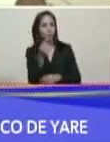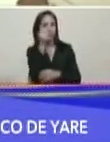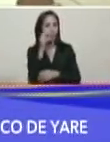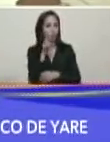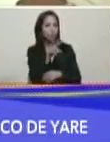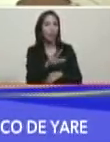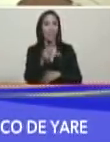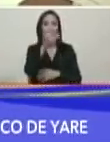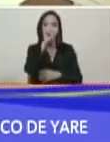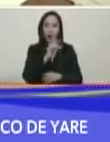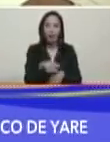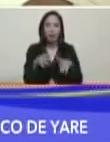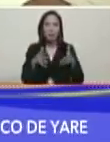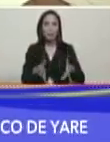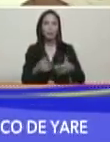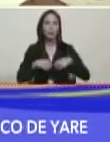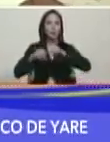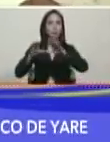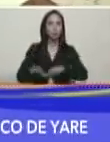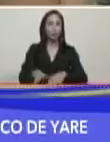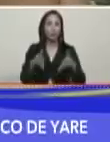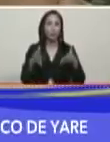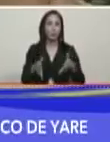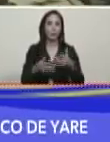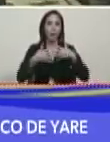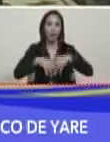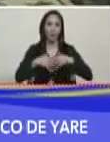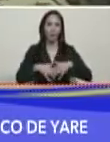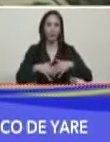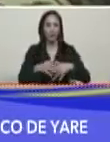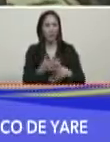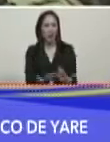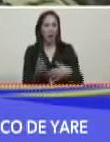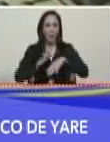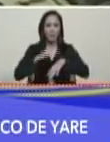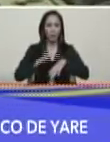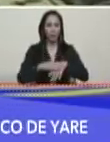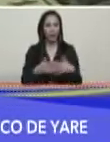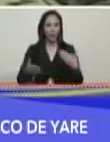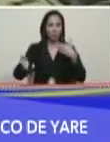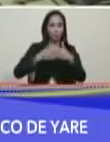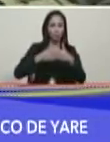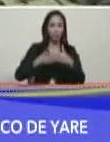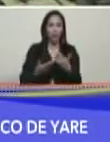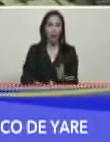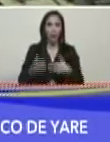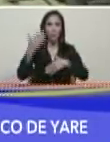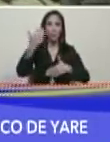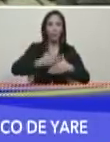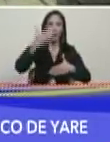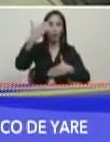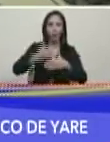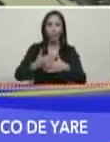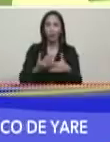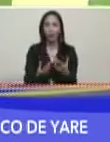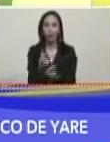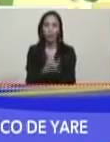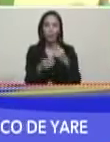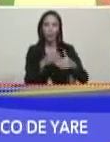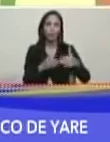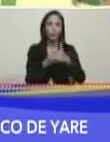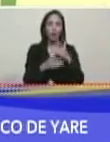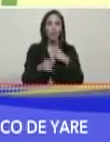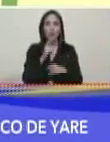tres años paralizada. Cuando empezamos a indagar cuáles son las razones, era, bueno, producto del bloqueo económico, producto de las